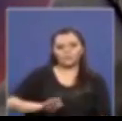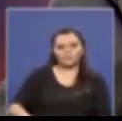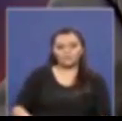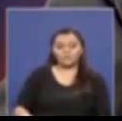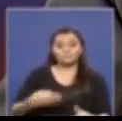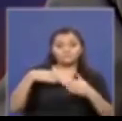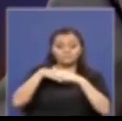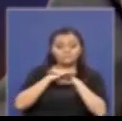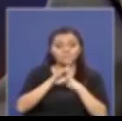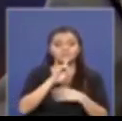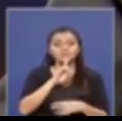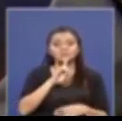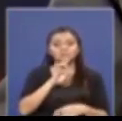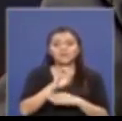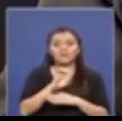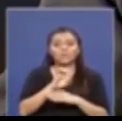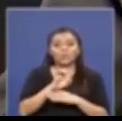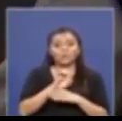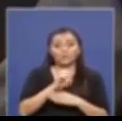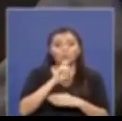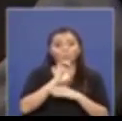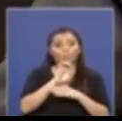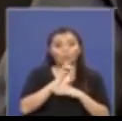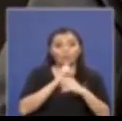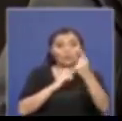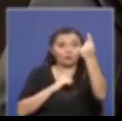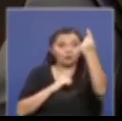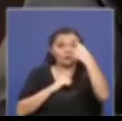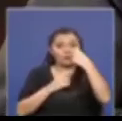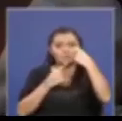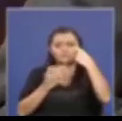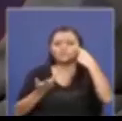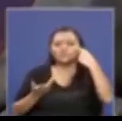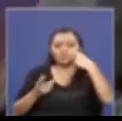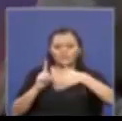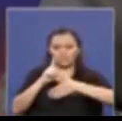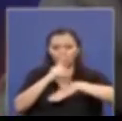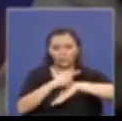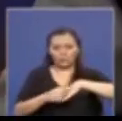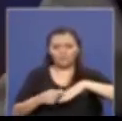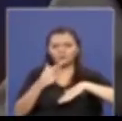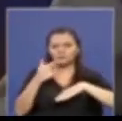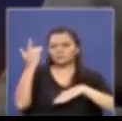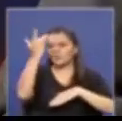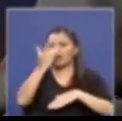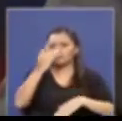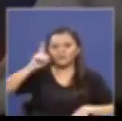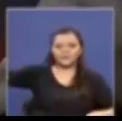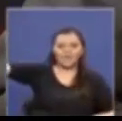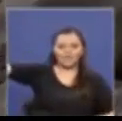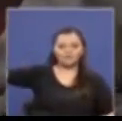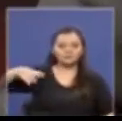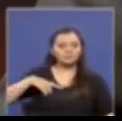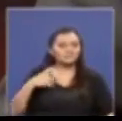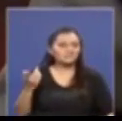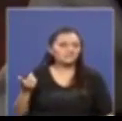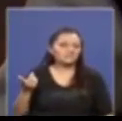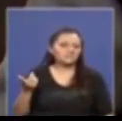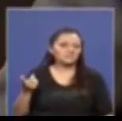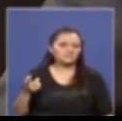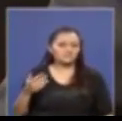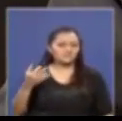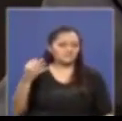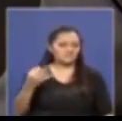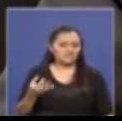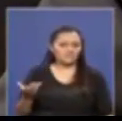de Estados Unidos, dónde queda Ecuador, y les van a decir en África, pues ni saben quiénes somos. Si pedimos cita, no nos van a dejar ni entrar. Están locos, ¿qué vienen a pedir